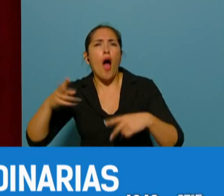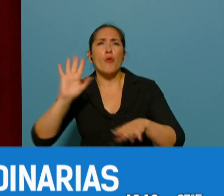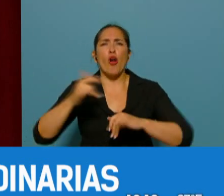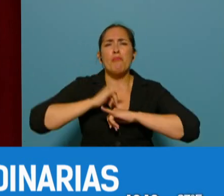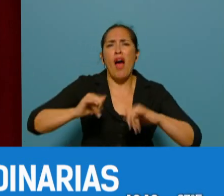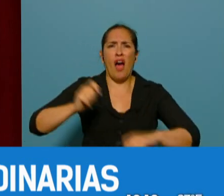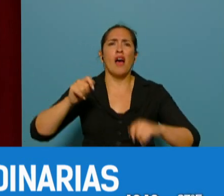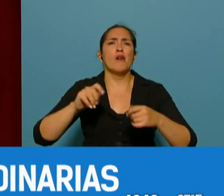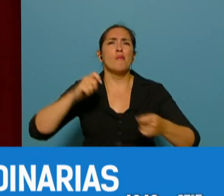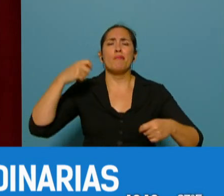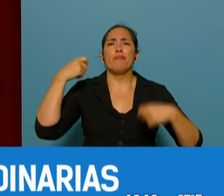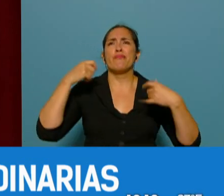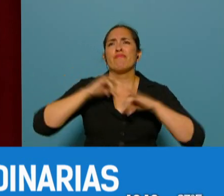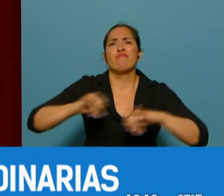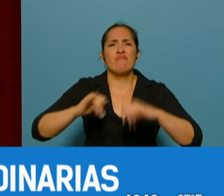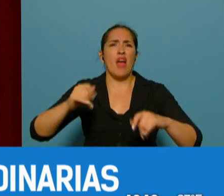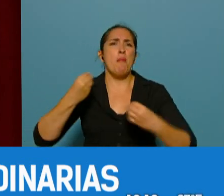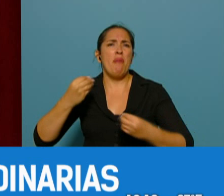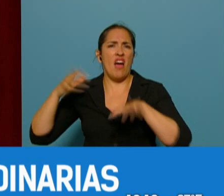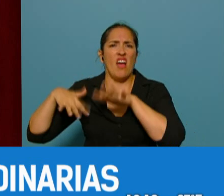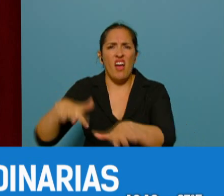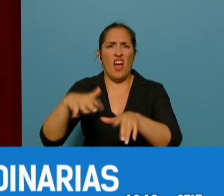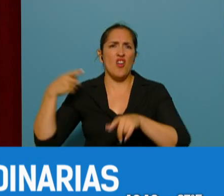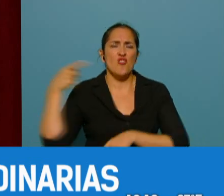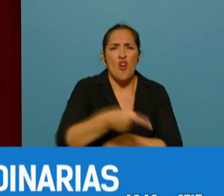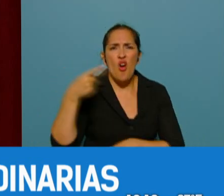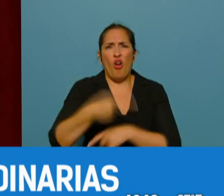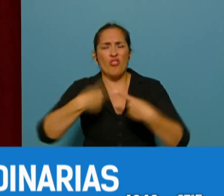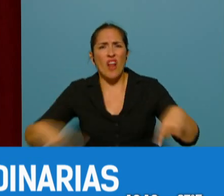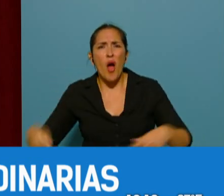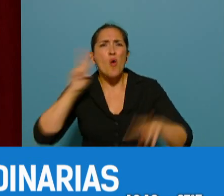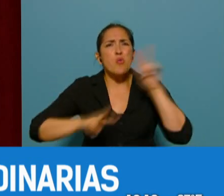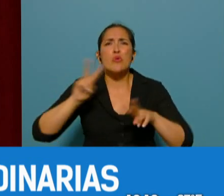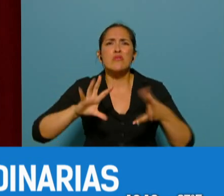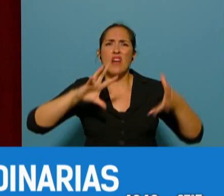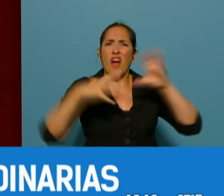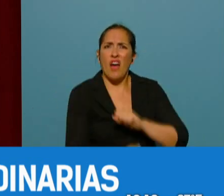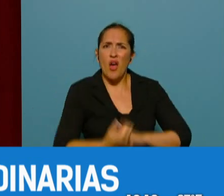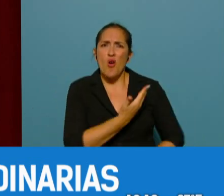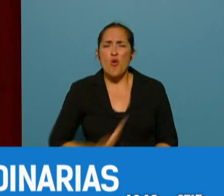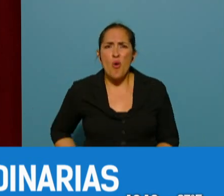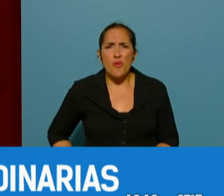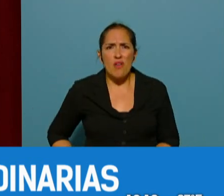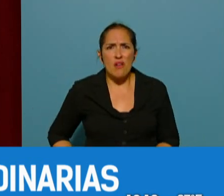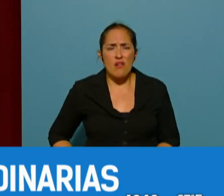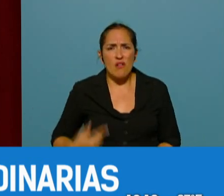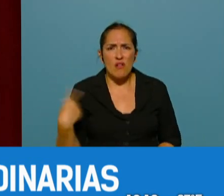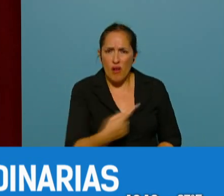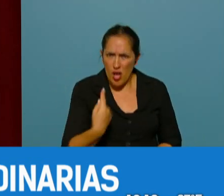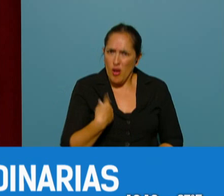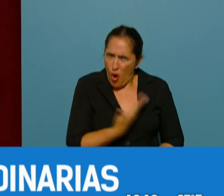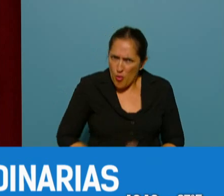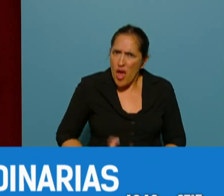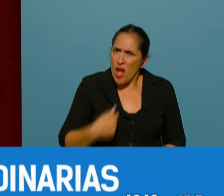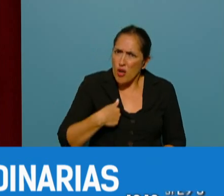banderazos y romper los protocolos impuestos con la sola idea de deteriorar la credibilidad de un gobierno que, convencido,